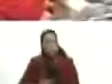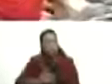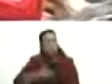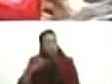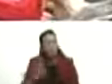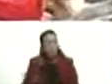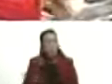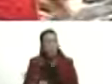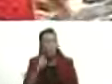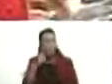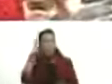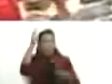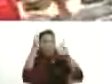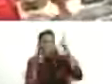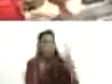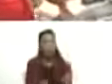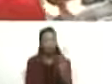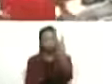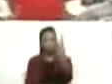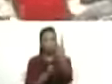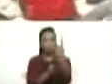Y cuando salió Chávez yo dije,